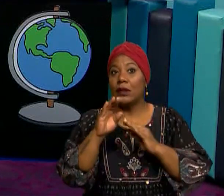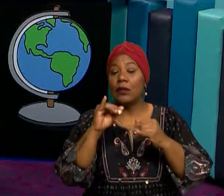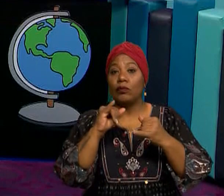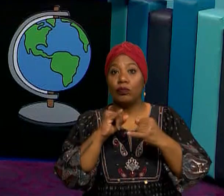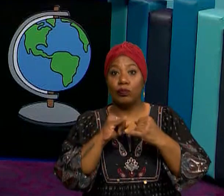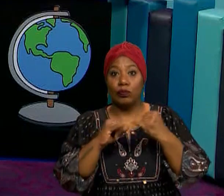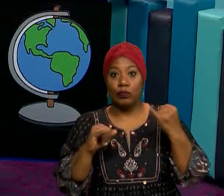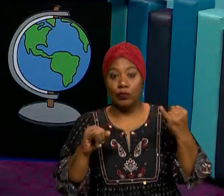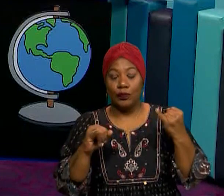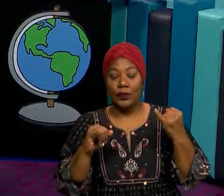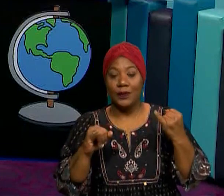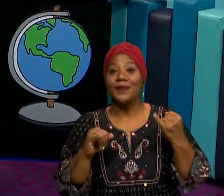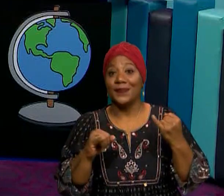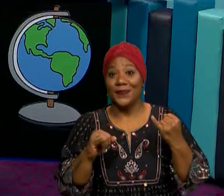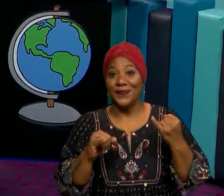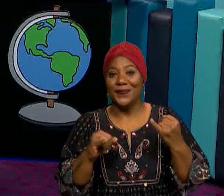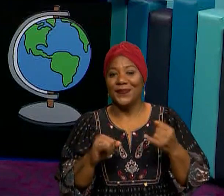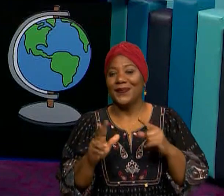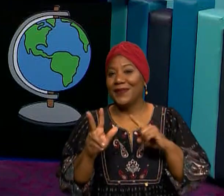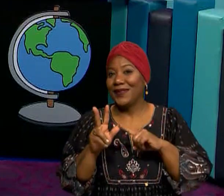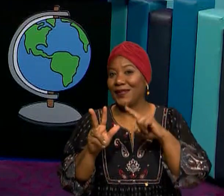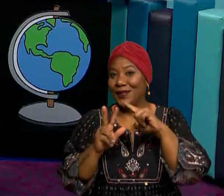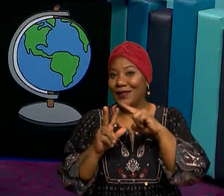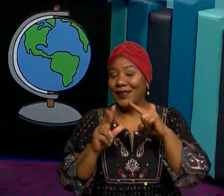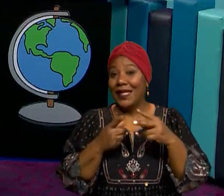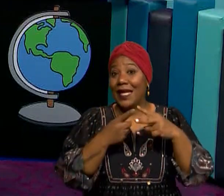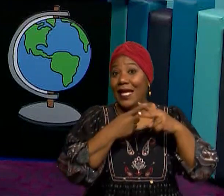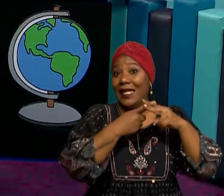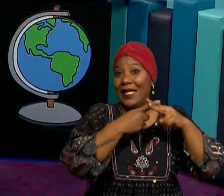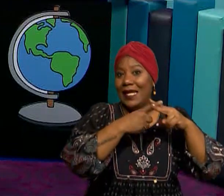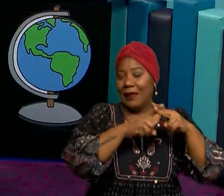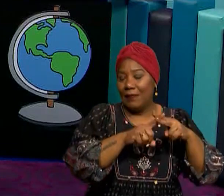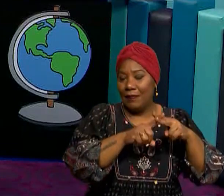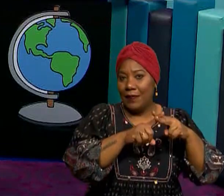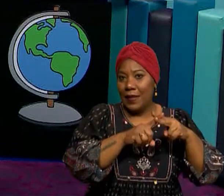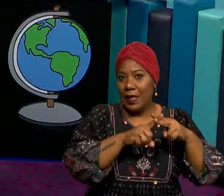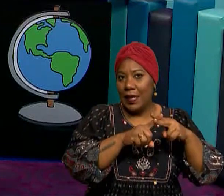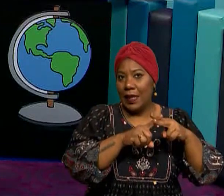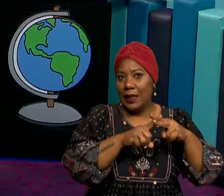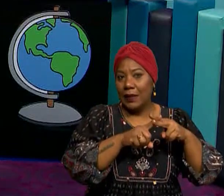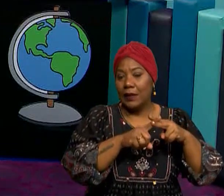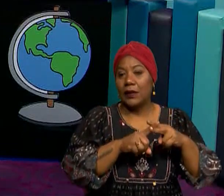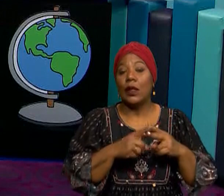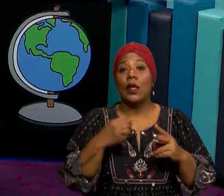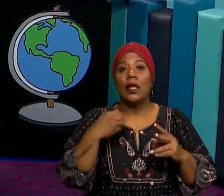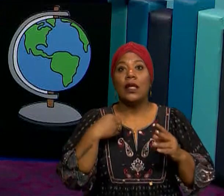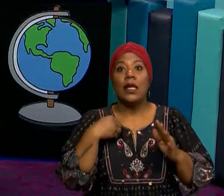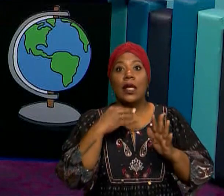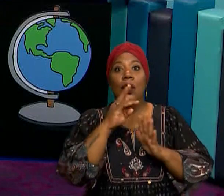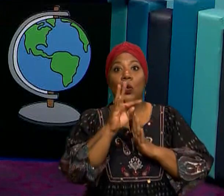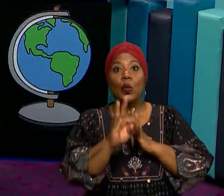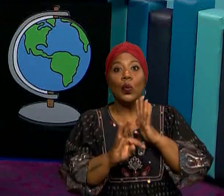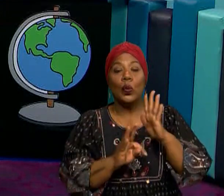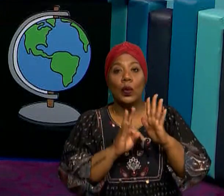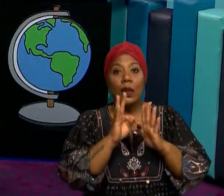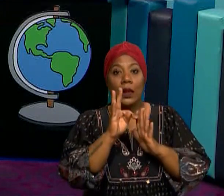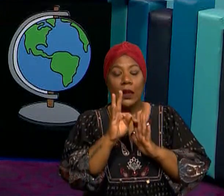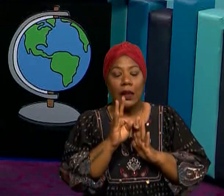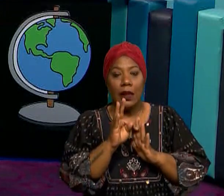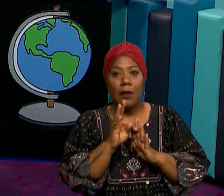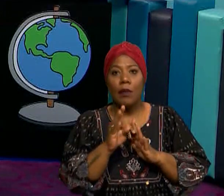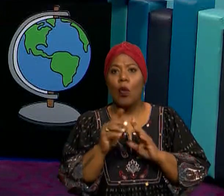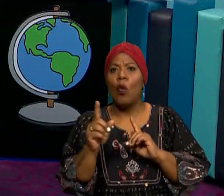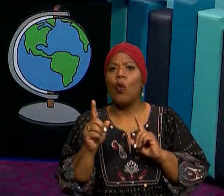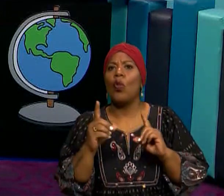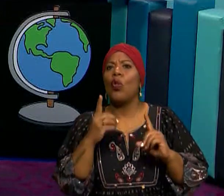o cierre que cuenta con personaje, con un tiempo y lugares,